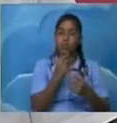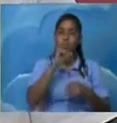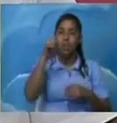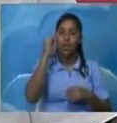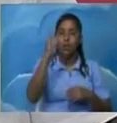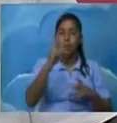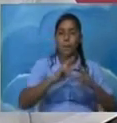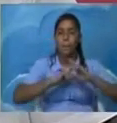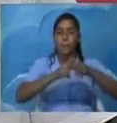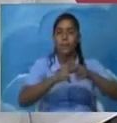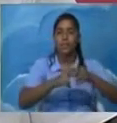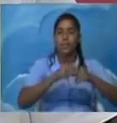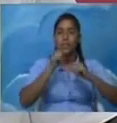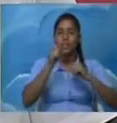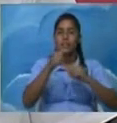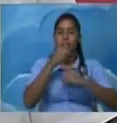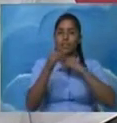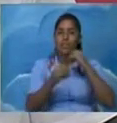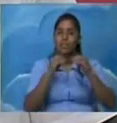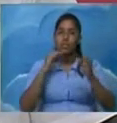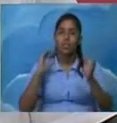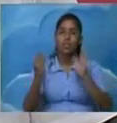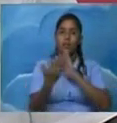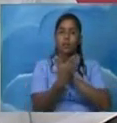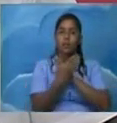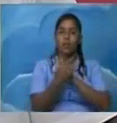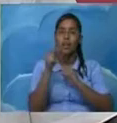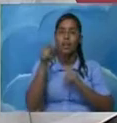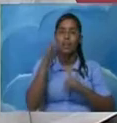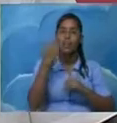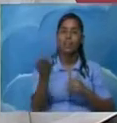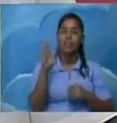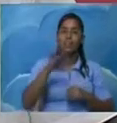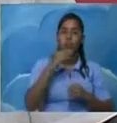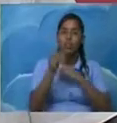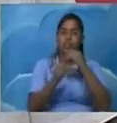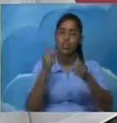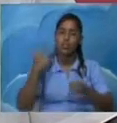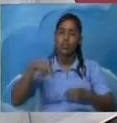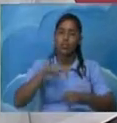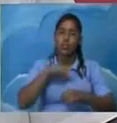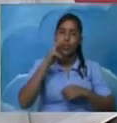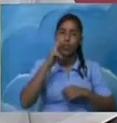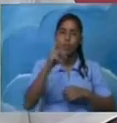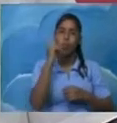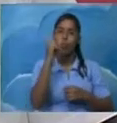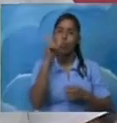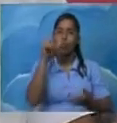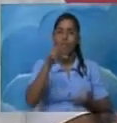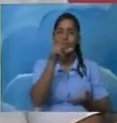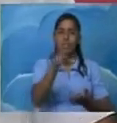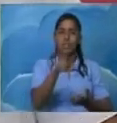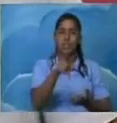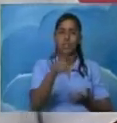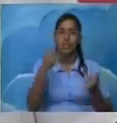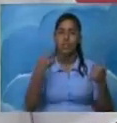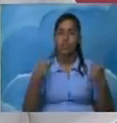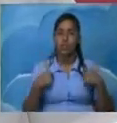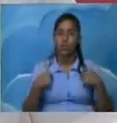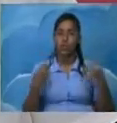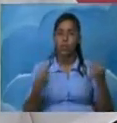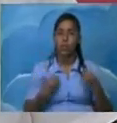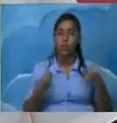presta, y el bien que hizo se le devolverá. ¿Qué estamos haciendo nosotros cuando vemos una necesidad? Yo